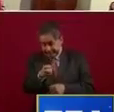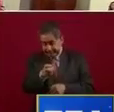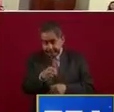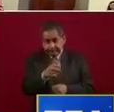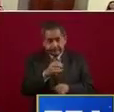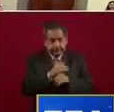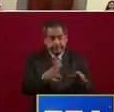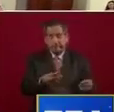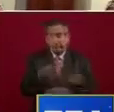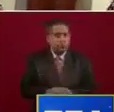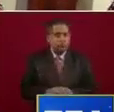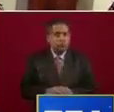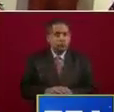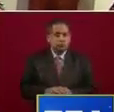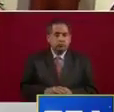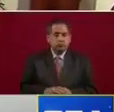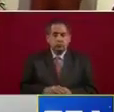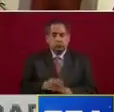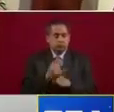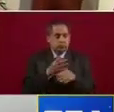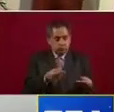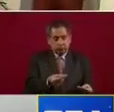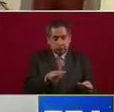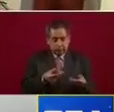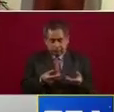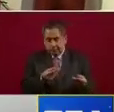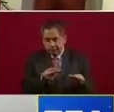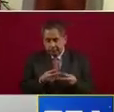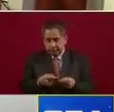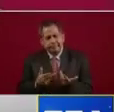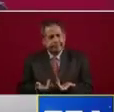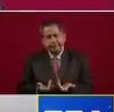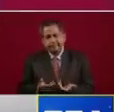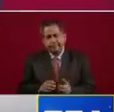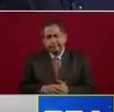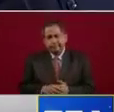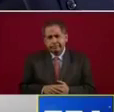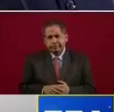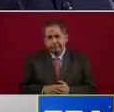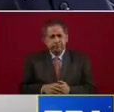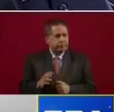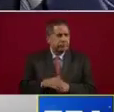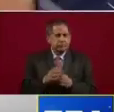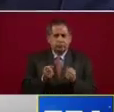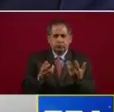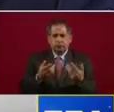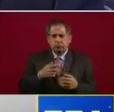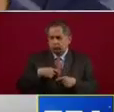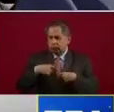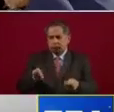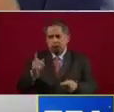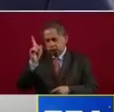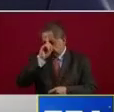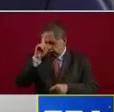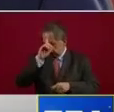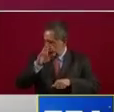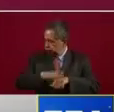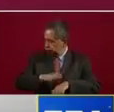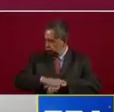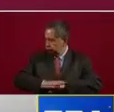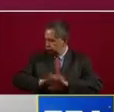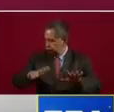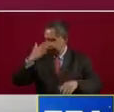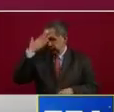informado no me informan en estos casos porque hay una recomendación general